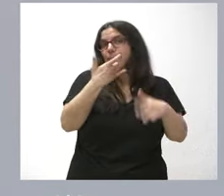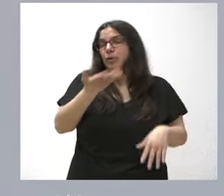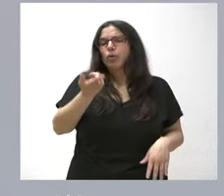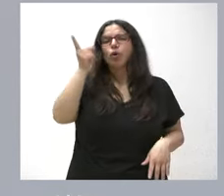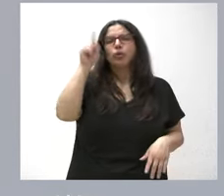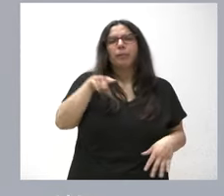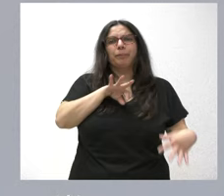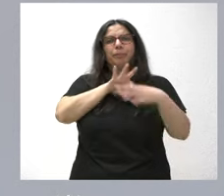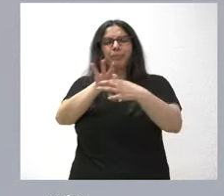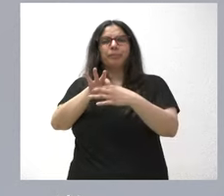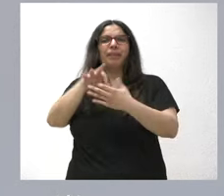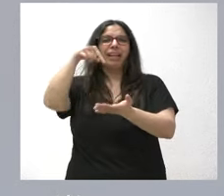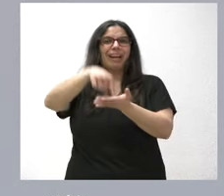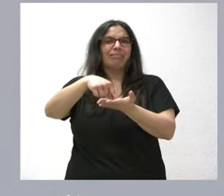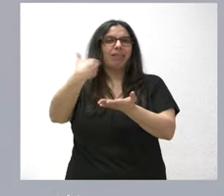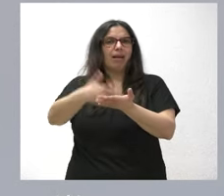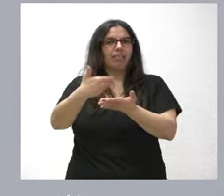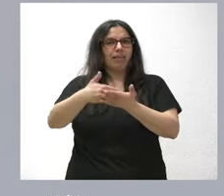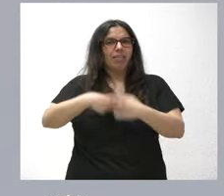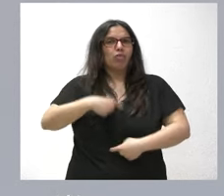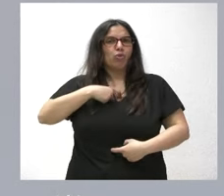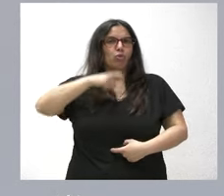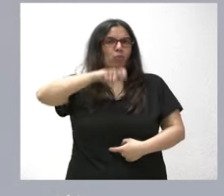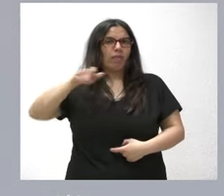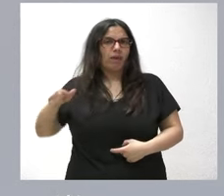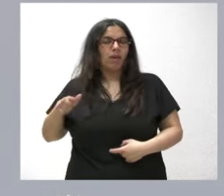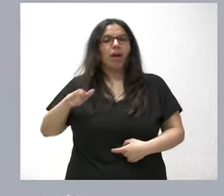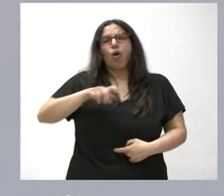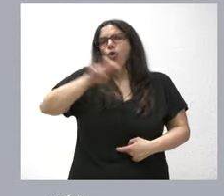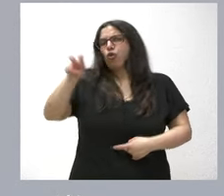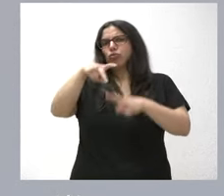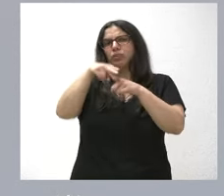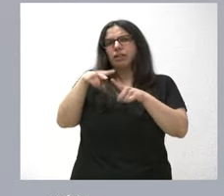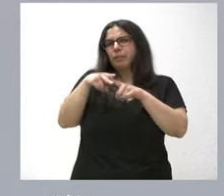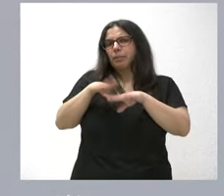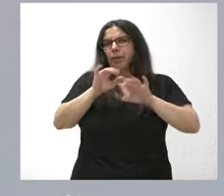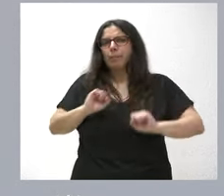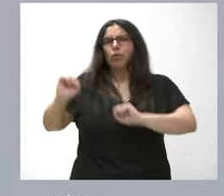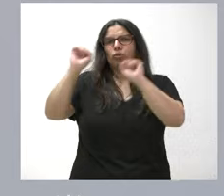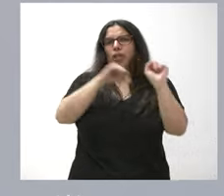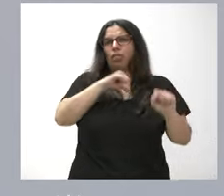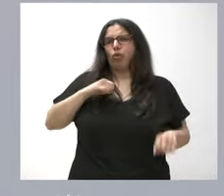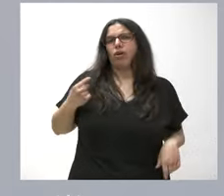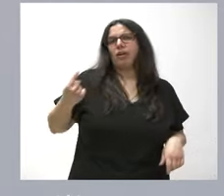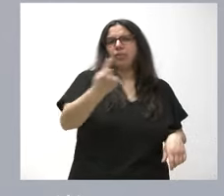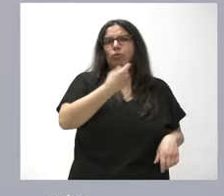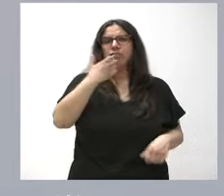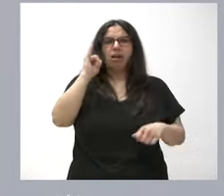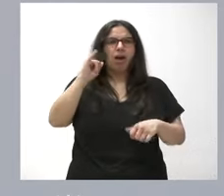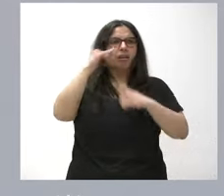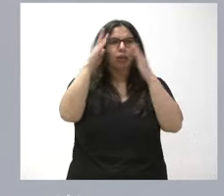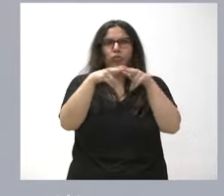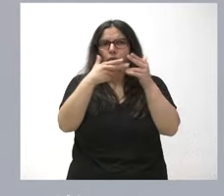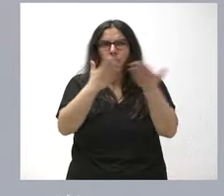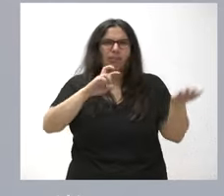tenga que ver con la renta garantizada de ciudadanía, con otros instrumentos de protección individualizada que tengamos o de atención social, y nos va